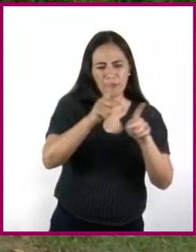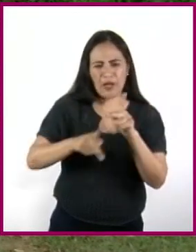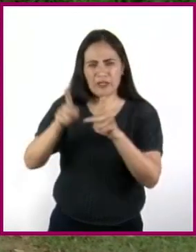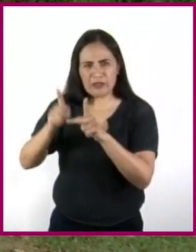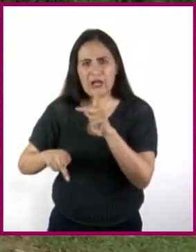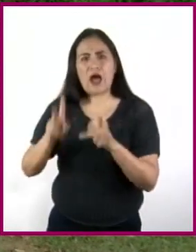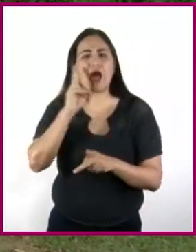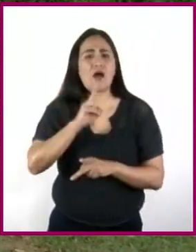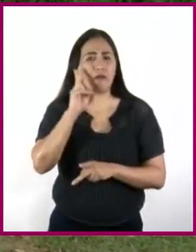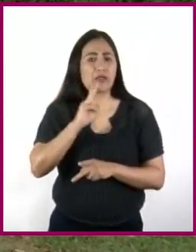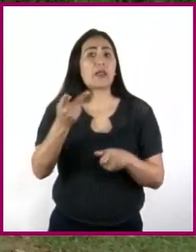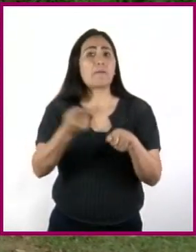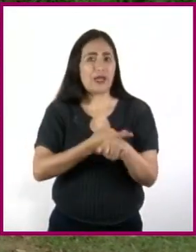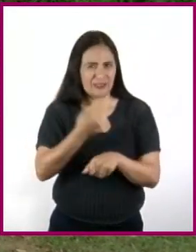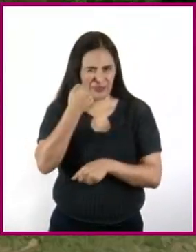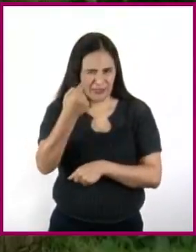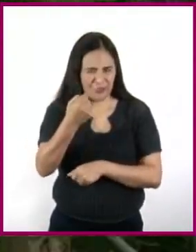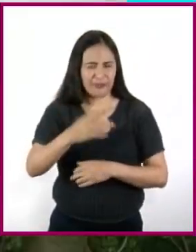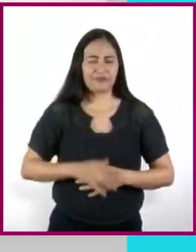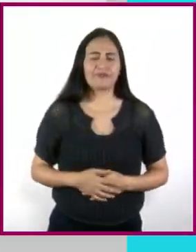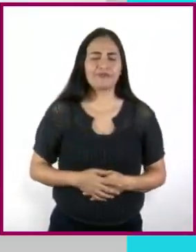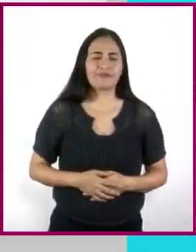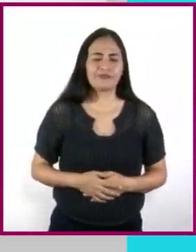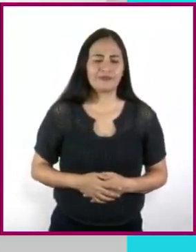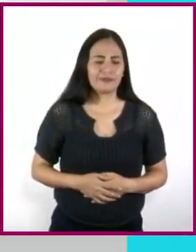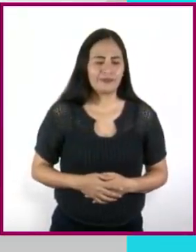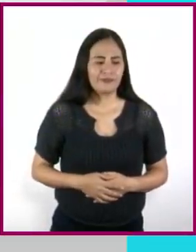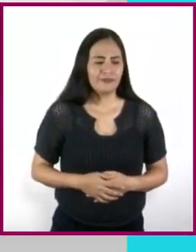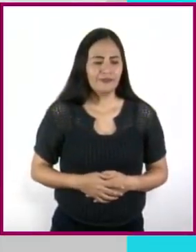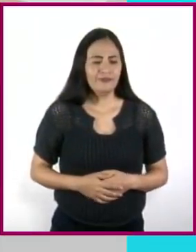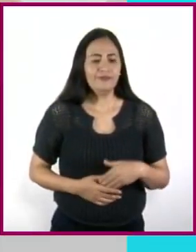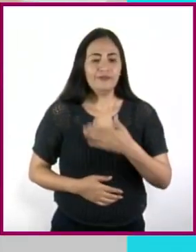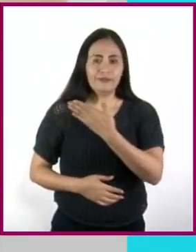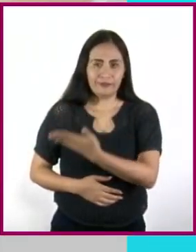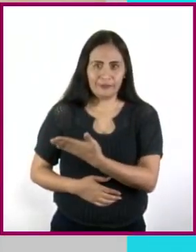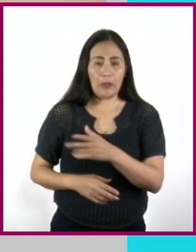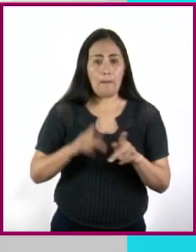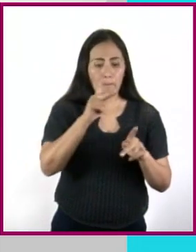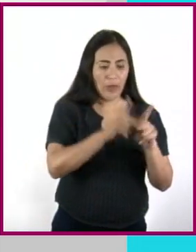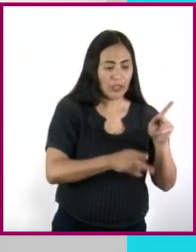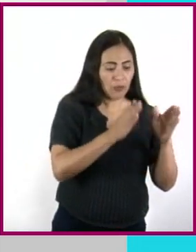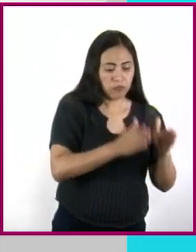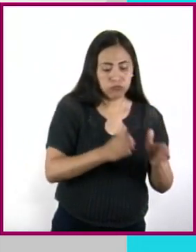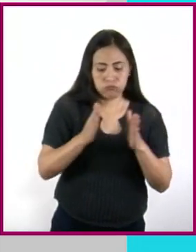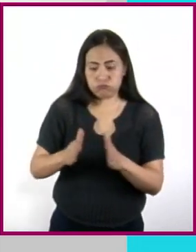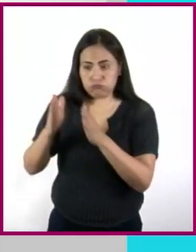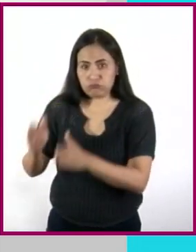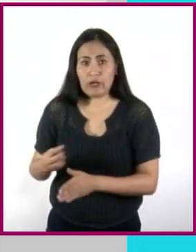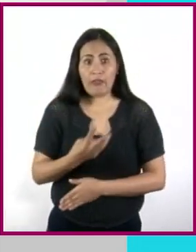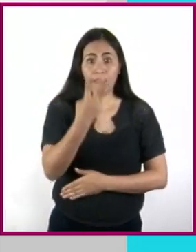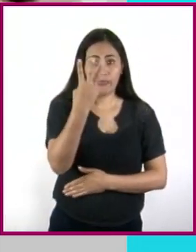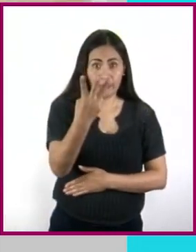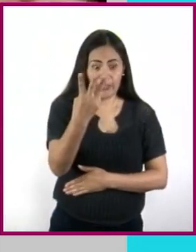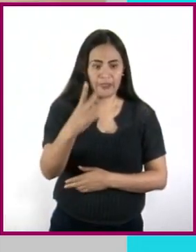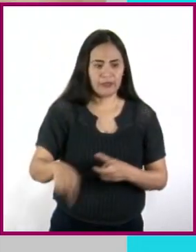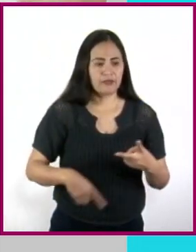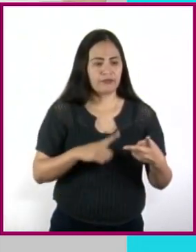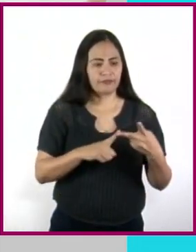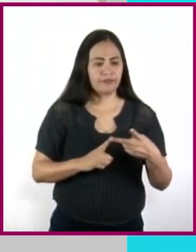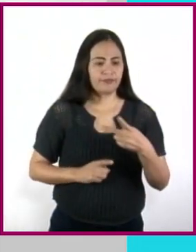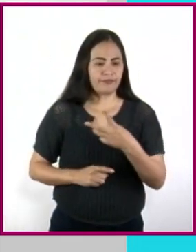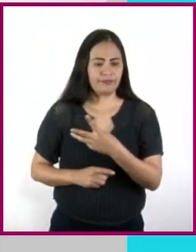donde vives. ¡Vamos todos! El dengue atraviesa por 3 fases: febril, crítica